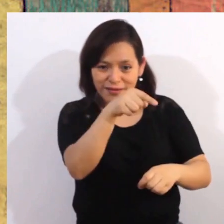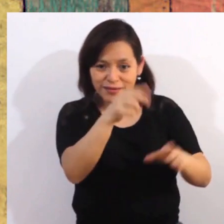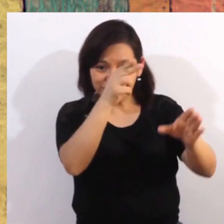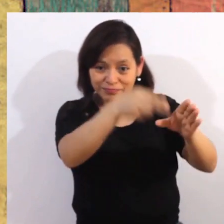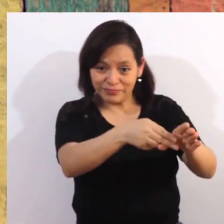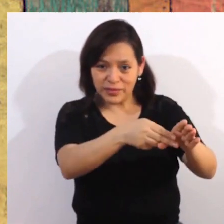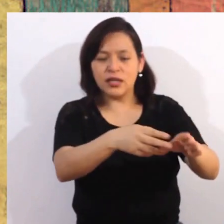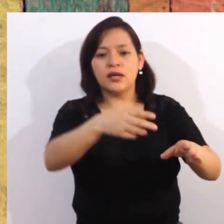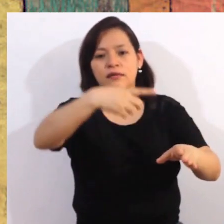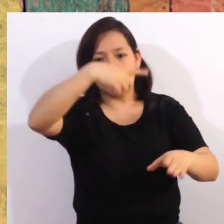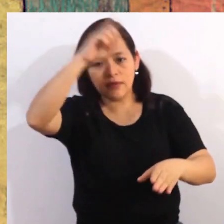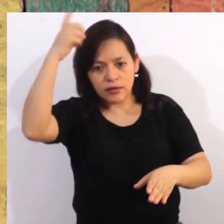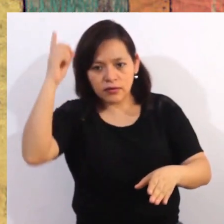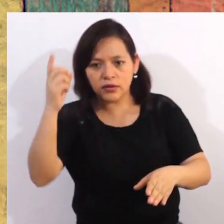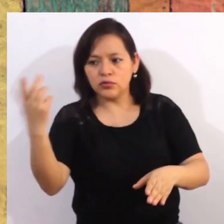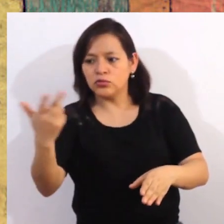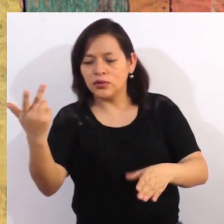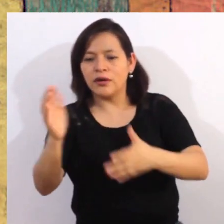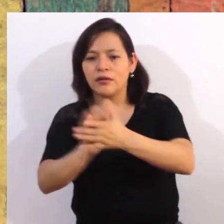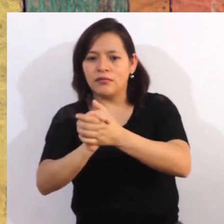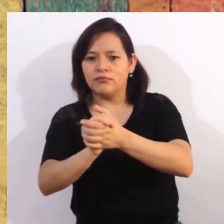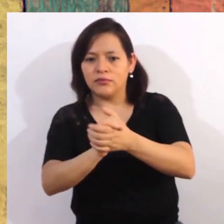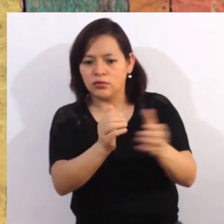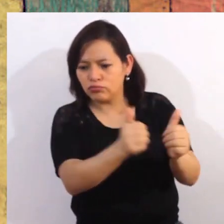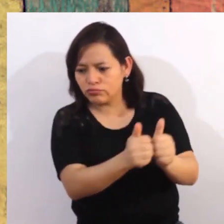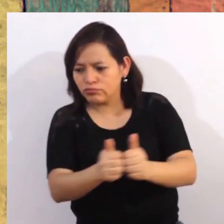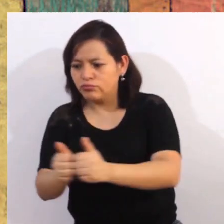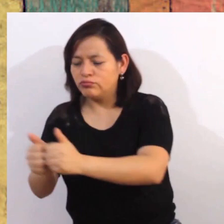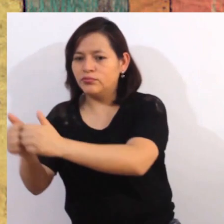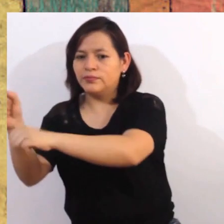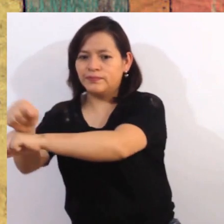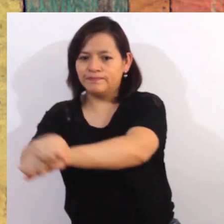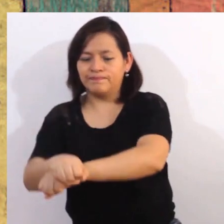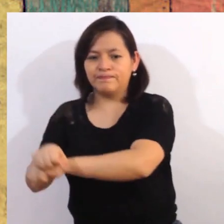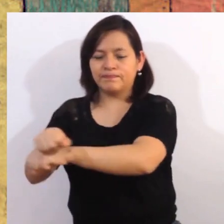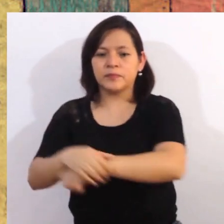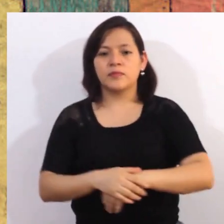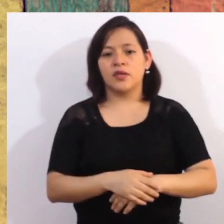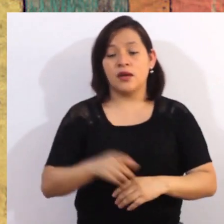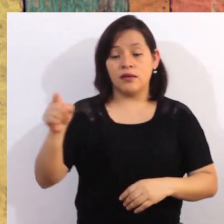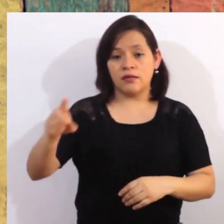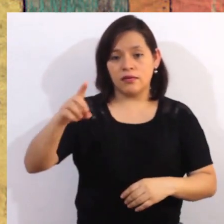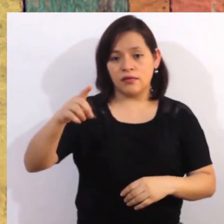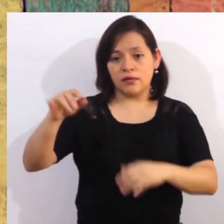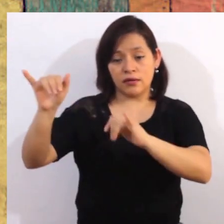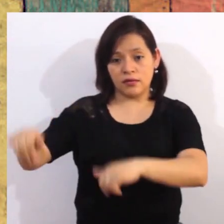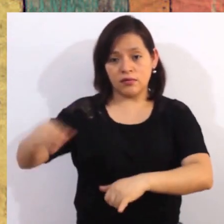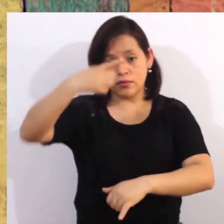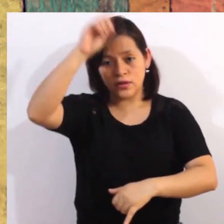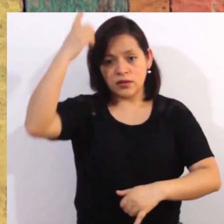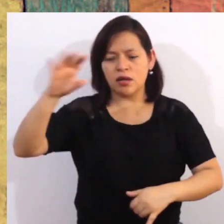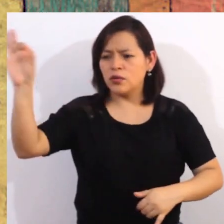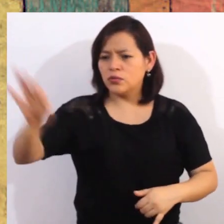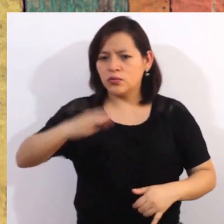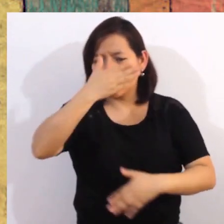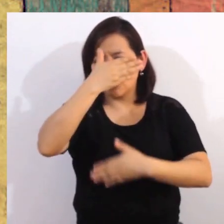que aprender una nueva lengua, idioma, y nunca olvidó la identidad que tenía. Pertenecía al pueblo de Dios. Él era